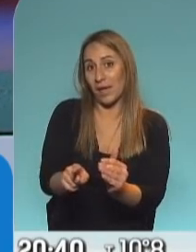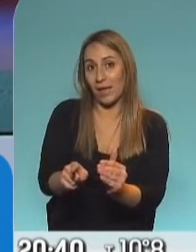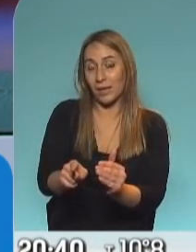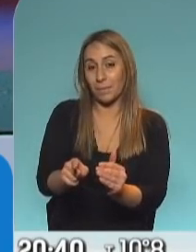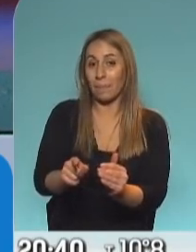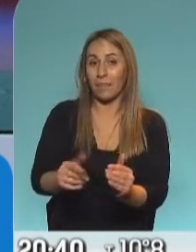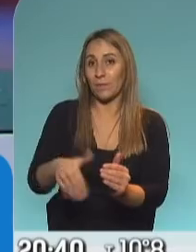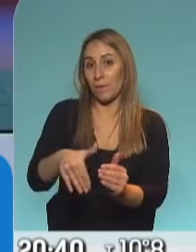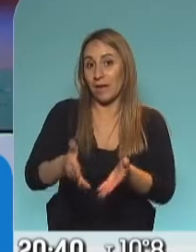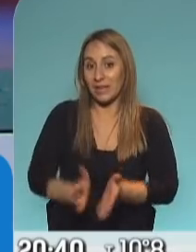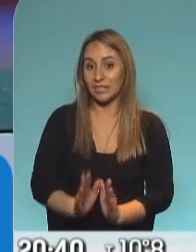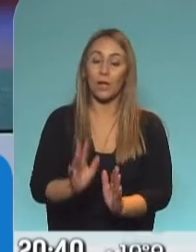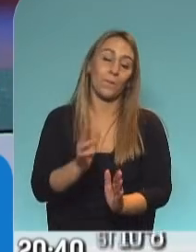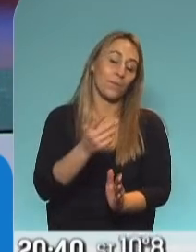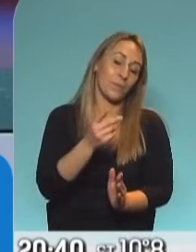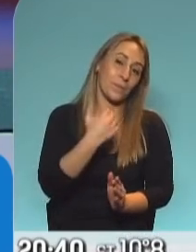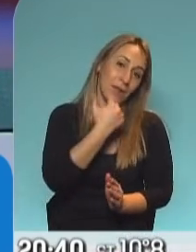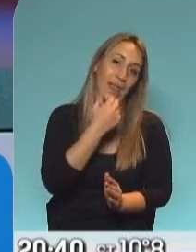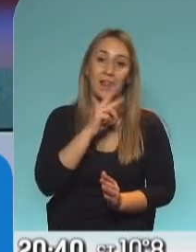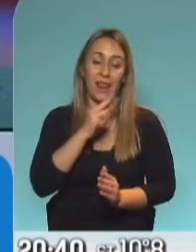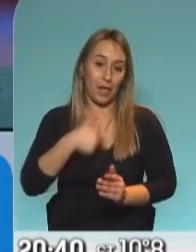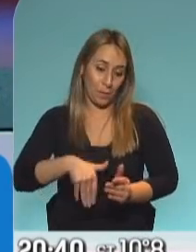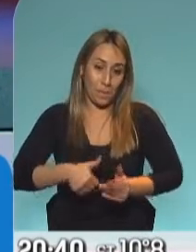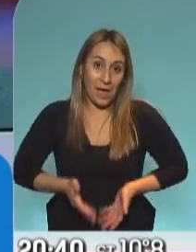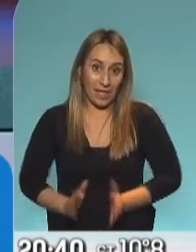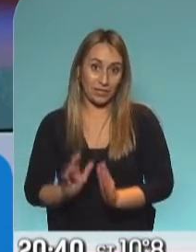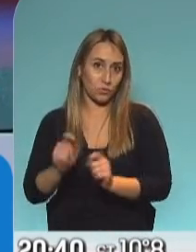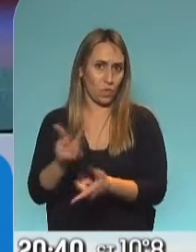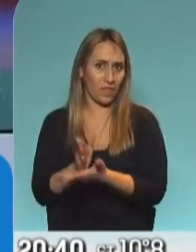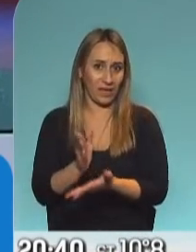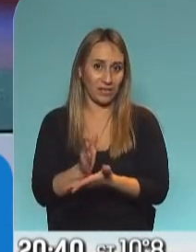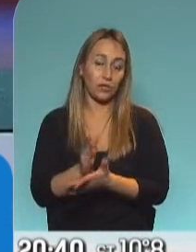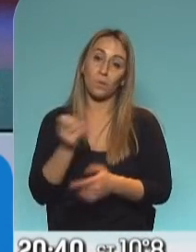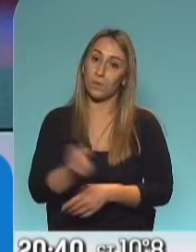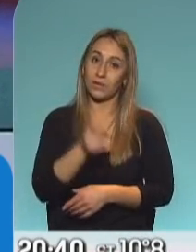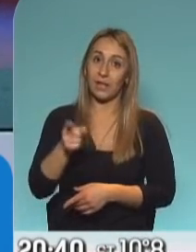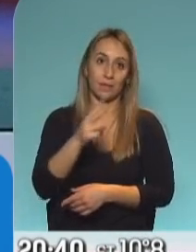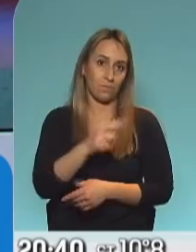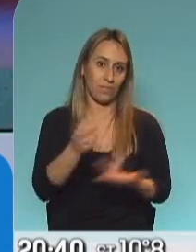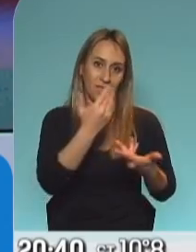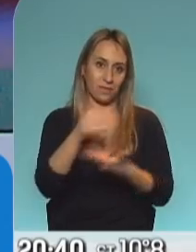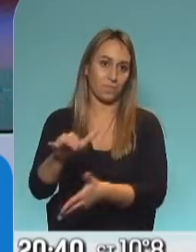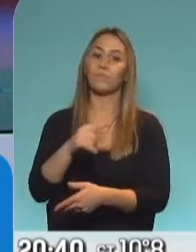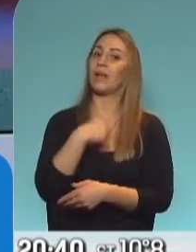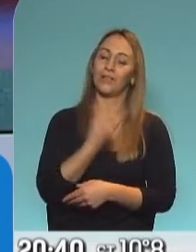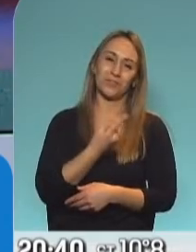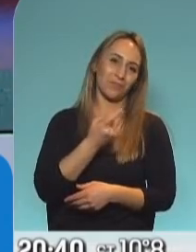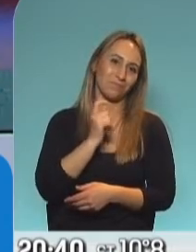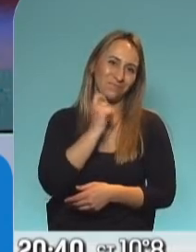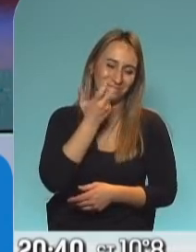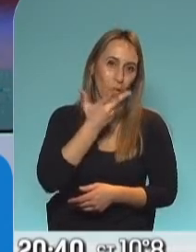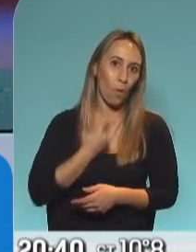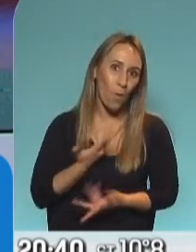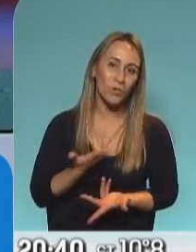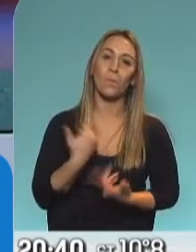está por nacer, de esa nena que está por nacer, y es importante que tenga esa prestación. Así que para nosotros es un placer hacer ese trámite, que se acerque a